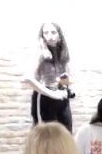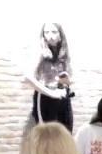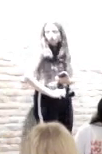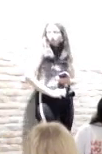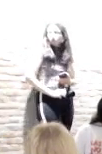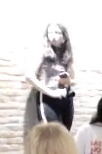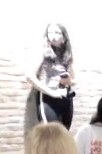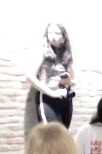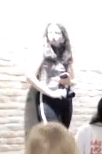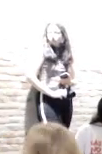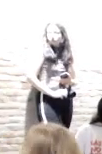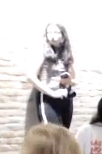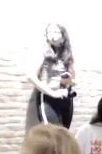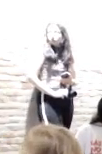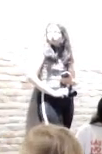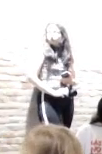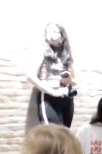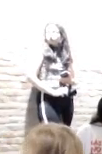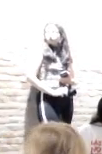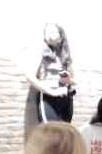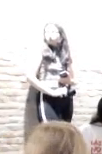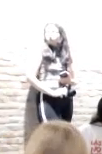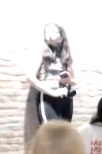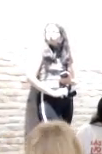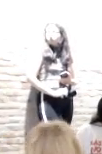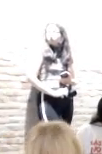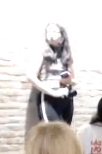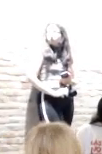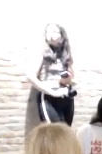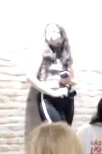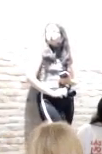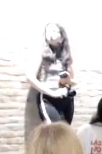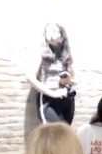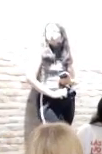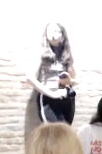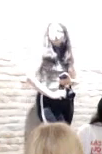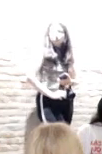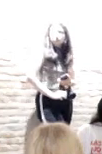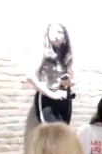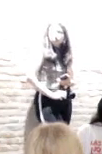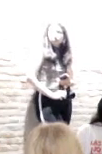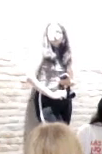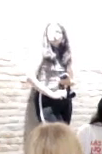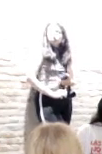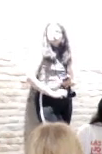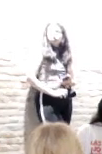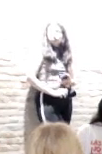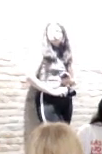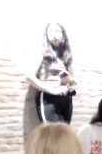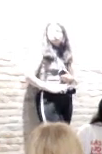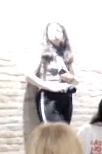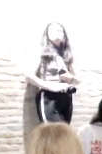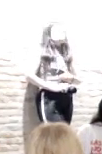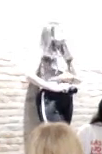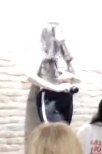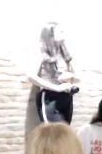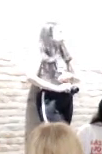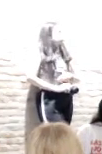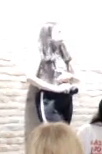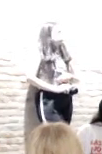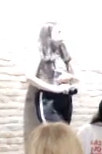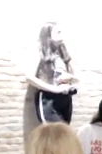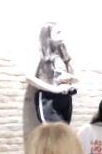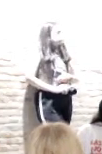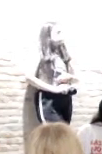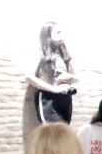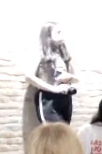discapacidad eh Y bueno y en ese sentido bueno preguntarle a ella no qué es lo